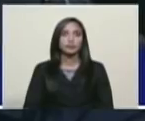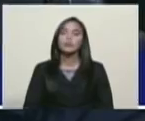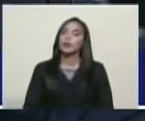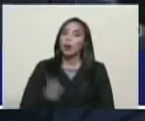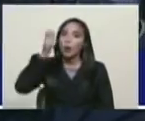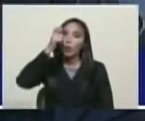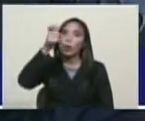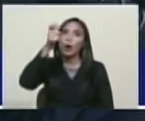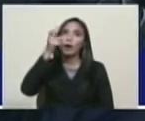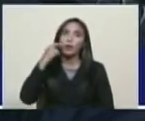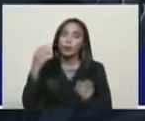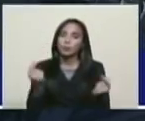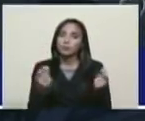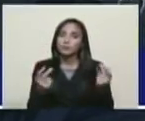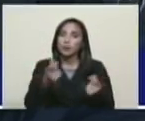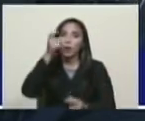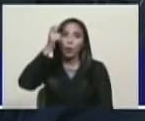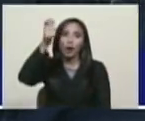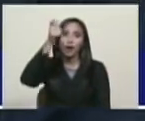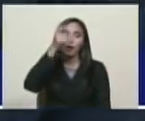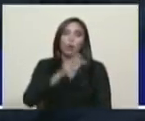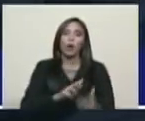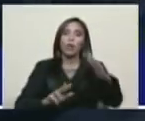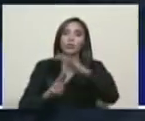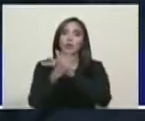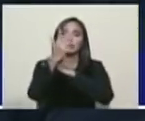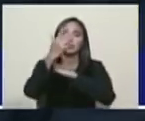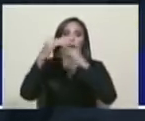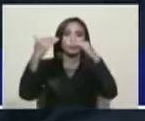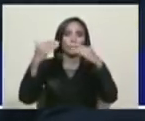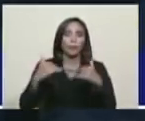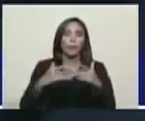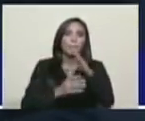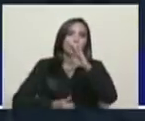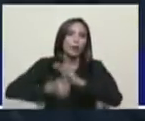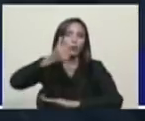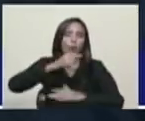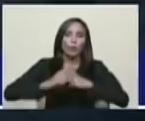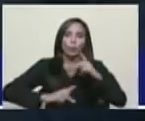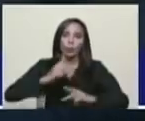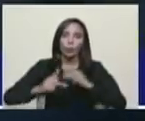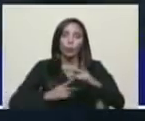Guárico, Guárico, Guárico. Tercer mayor productor de ganado en el país.